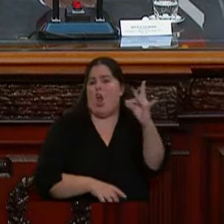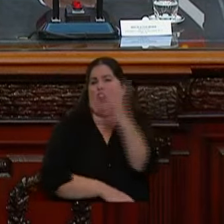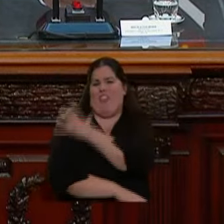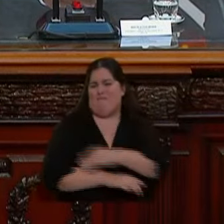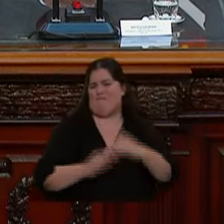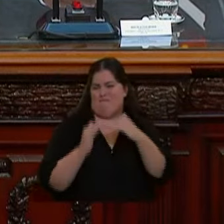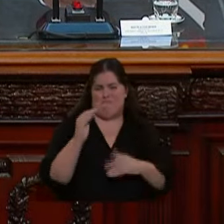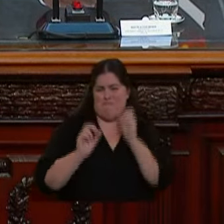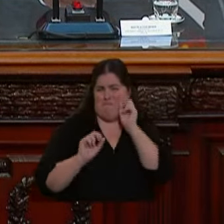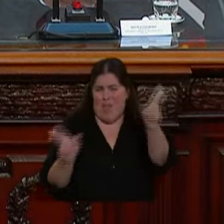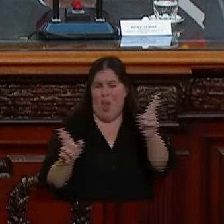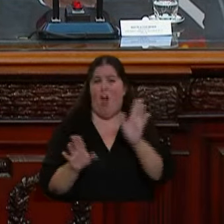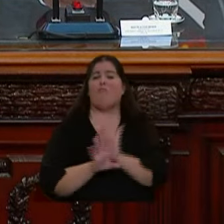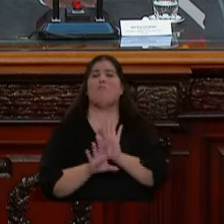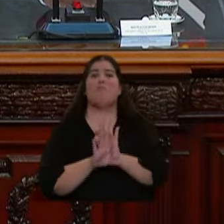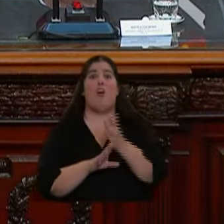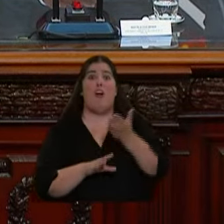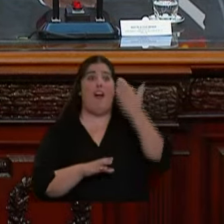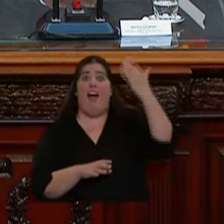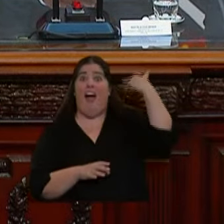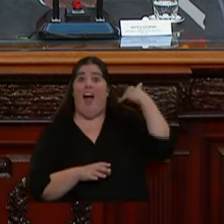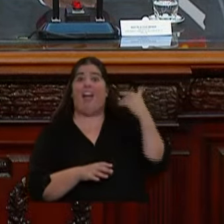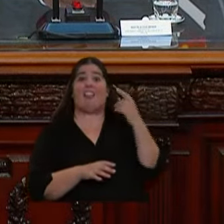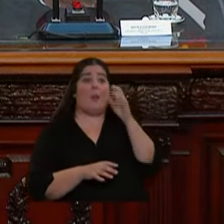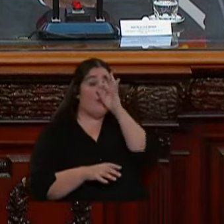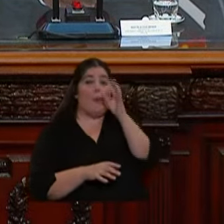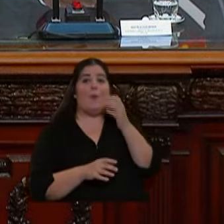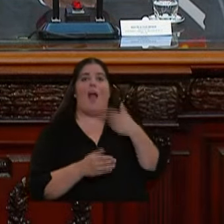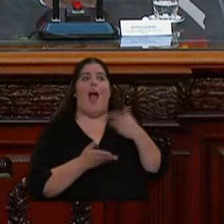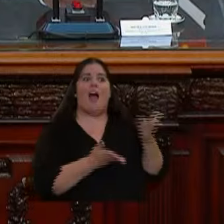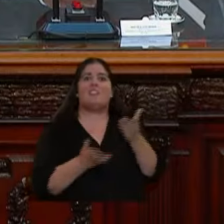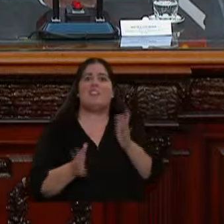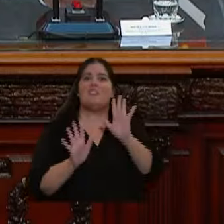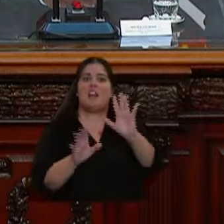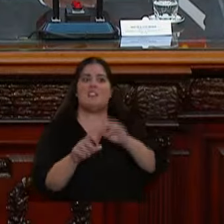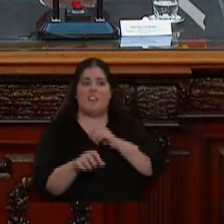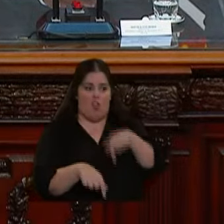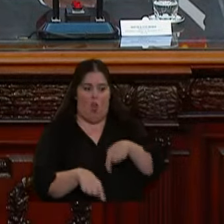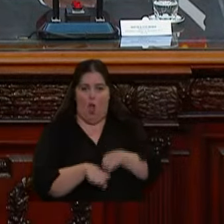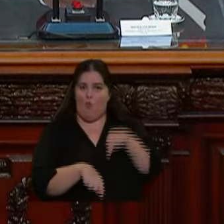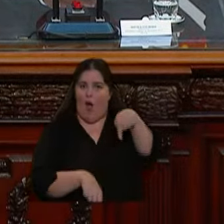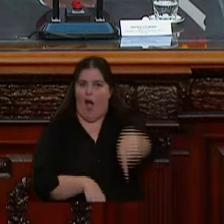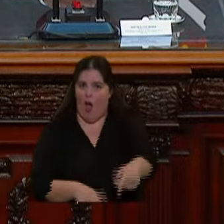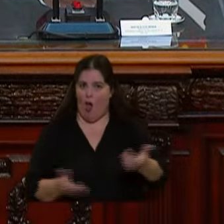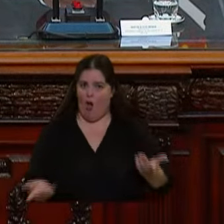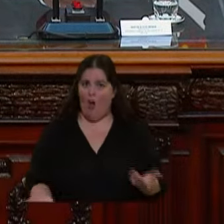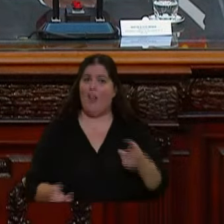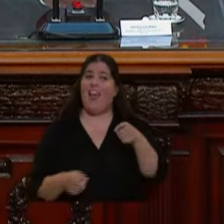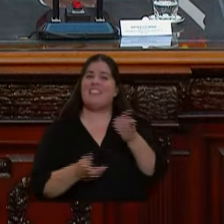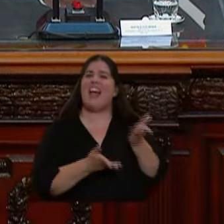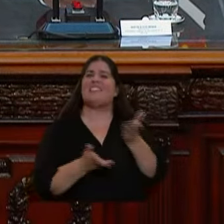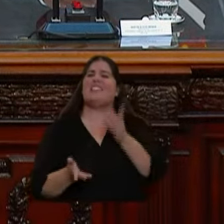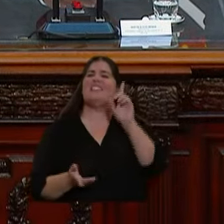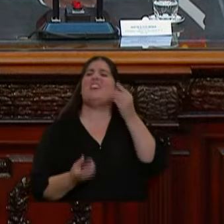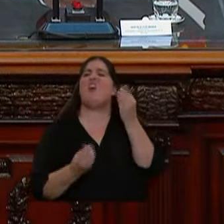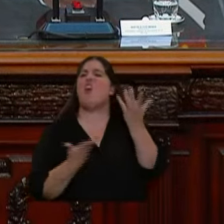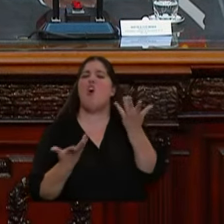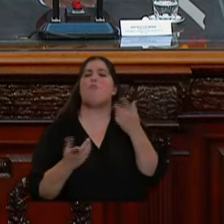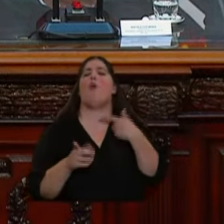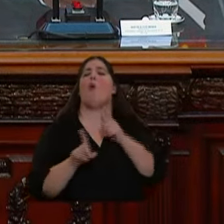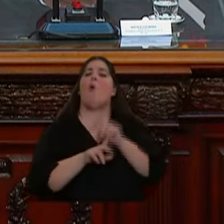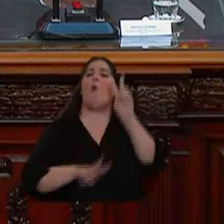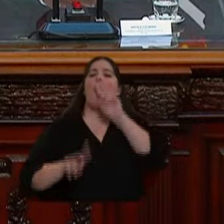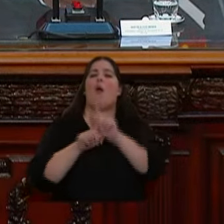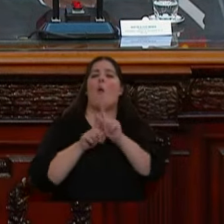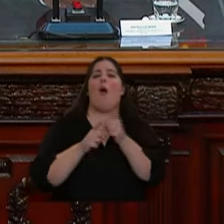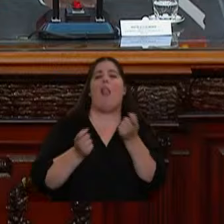mismo tiempo nunca en su historia repartió tanta asistencia social como ahora, donde buena parte de esa asistencia funciona como botín de guerra